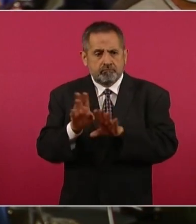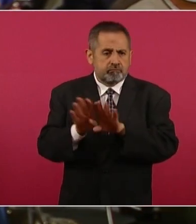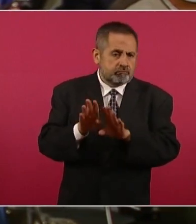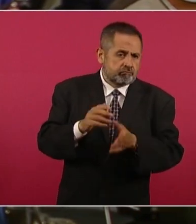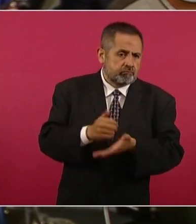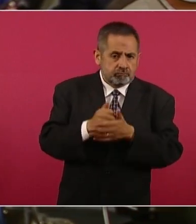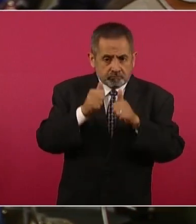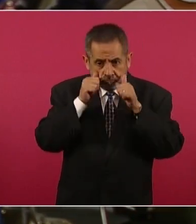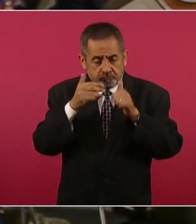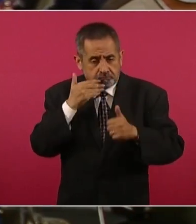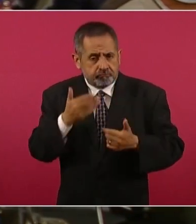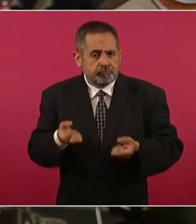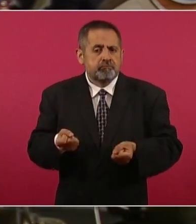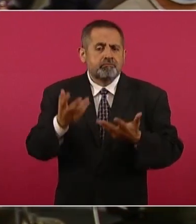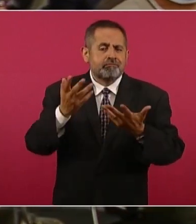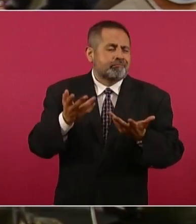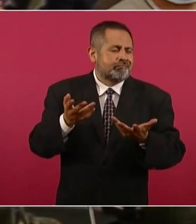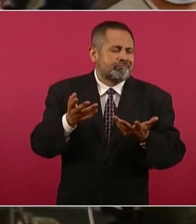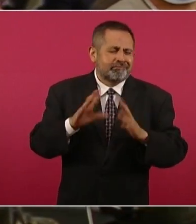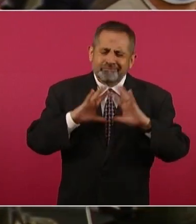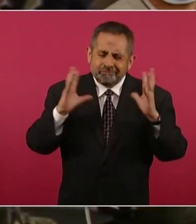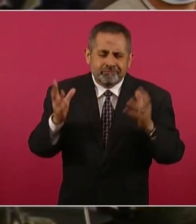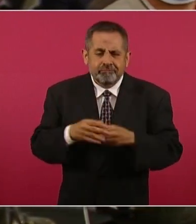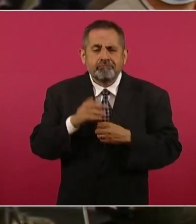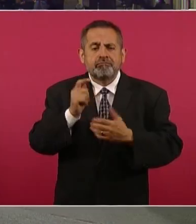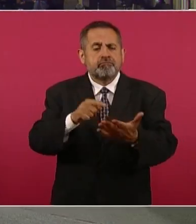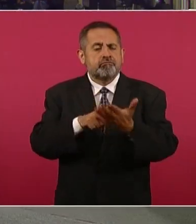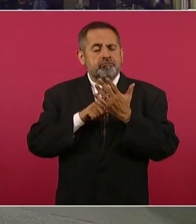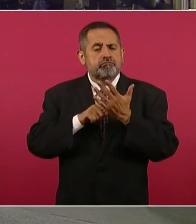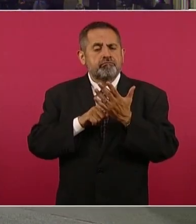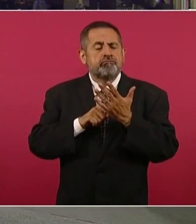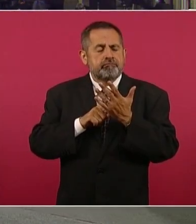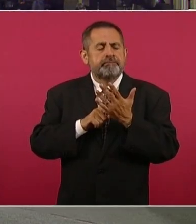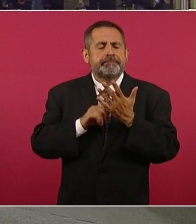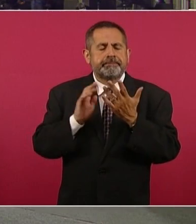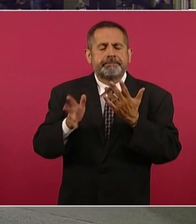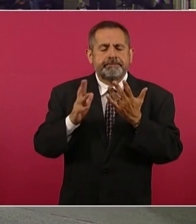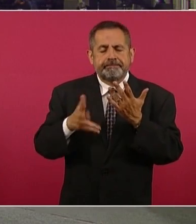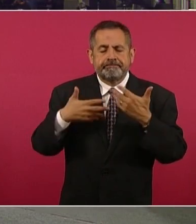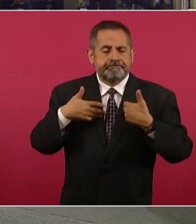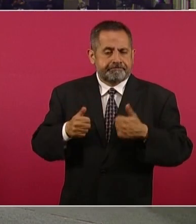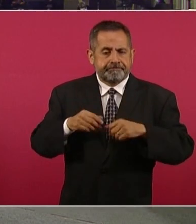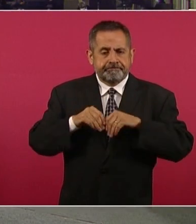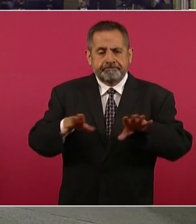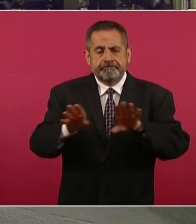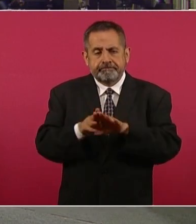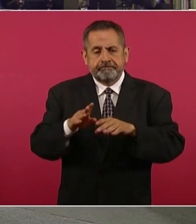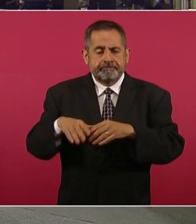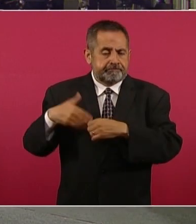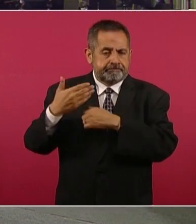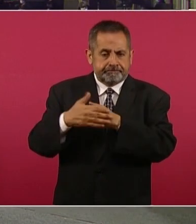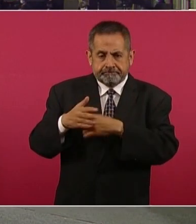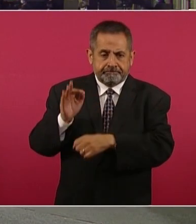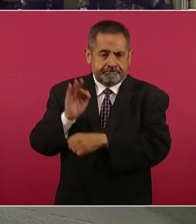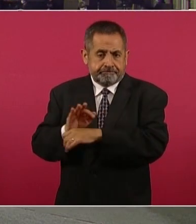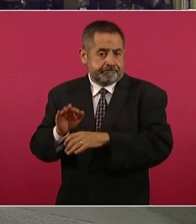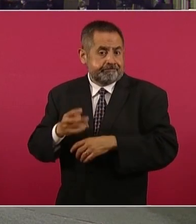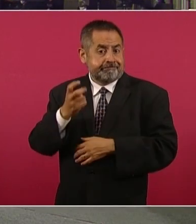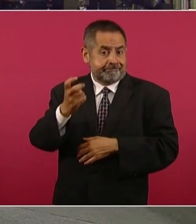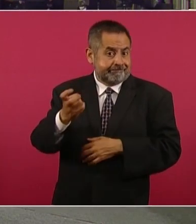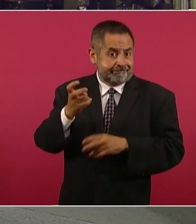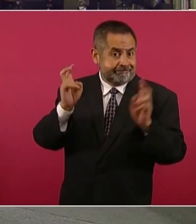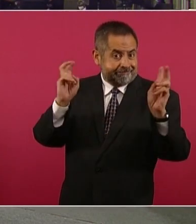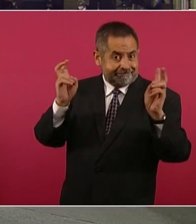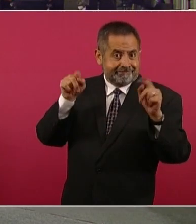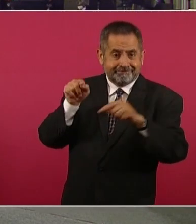éxito, números, datos, qué sé yo, lo que se pudiera tener como avance respecto a este respaldo, porque es uno de los temas